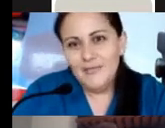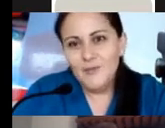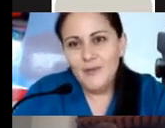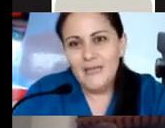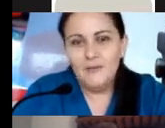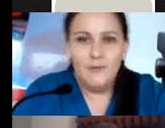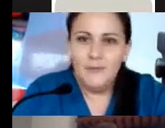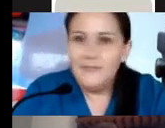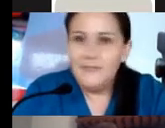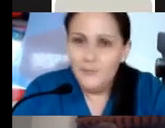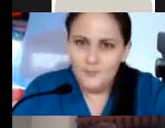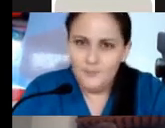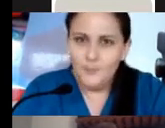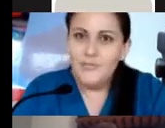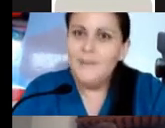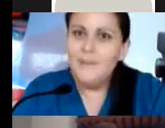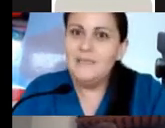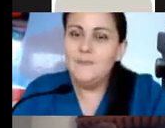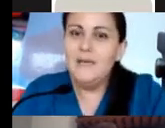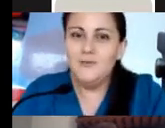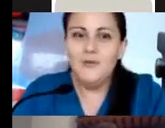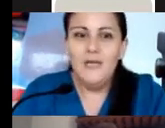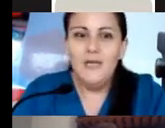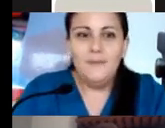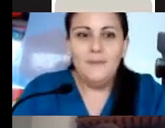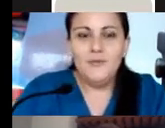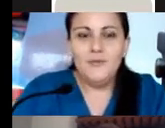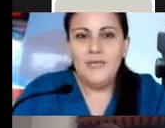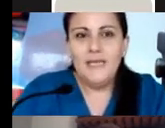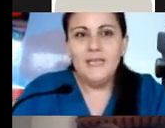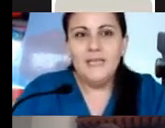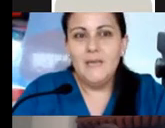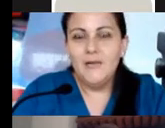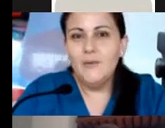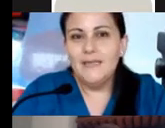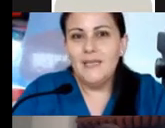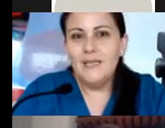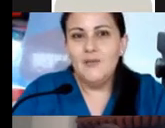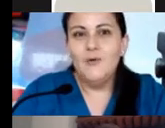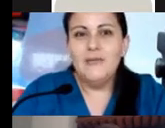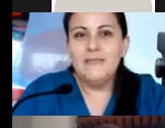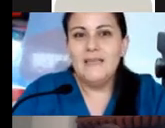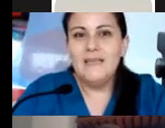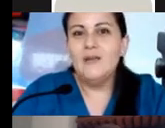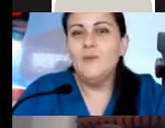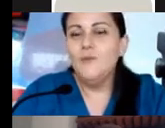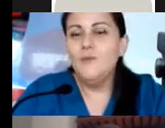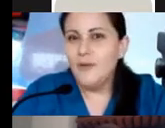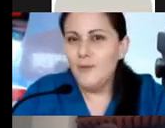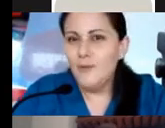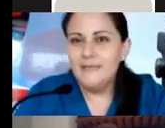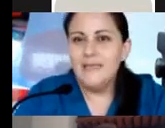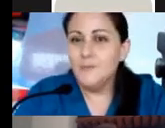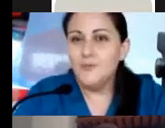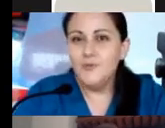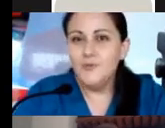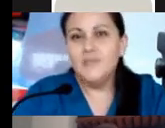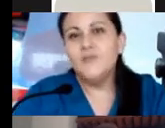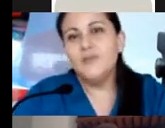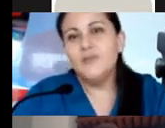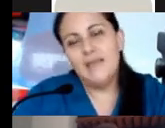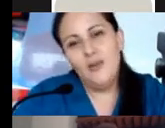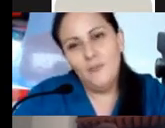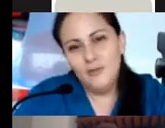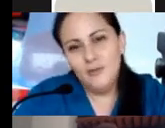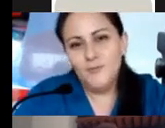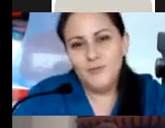patio de la escuela, y obviamente por un tema de espacio, pero sí hay que tomar en cuenta que no sea algo muy frecuente y que la exposición del